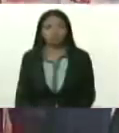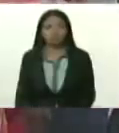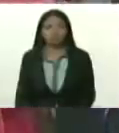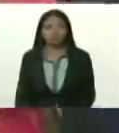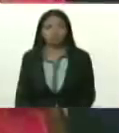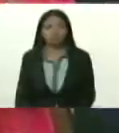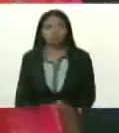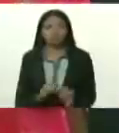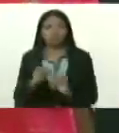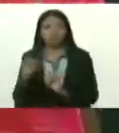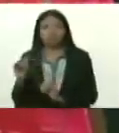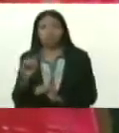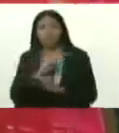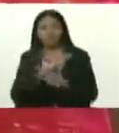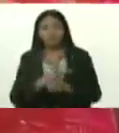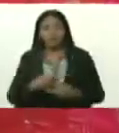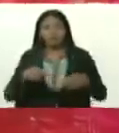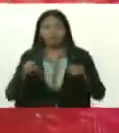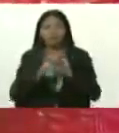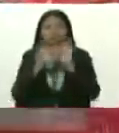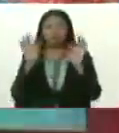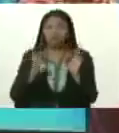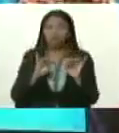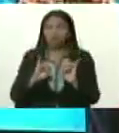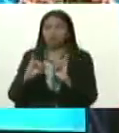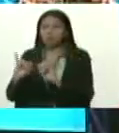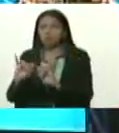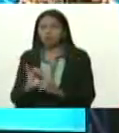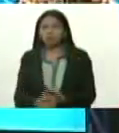Eso tiene un gran peso.